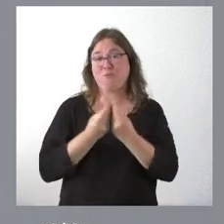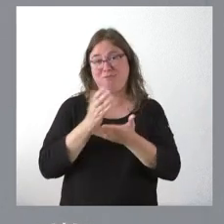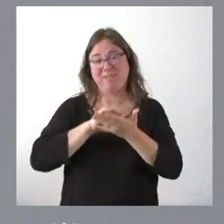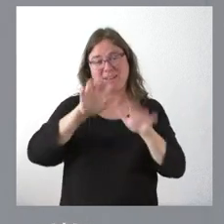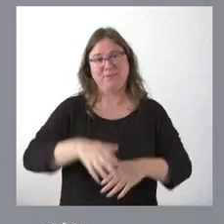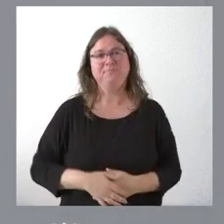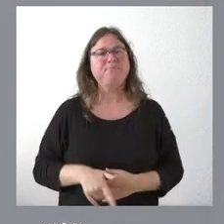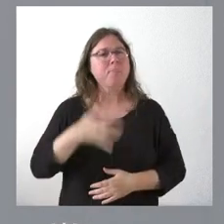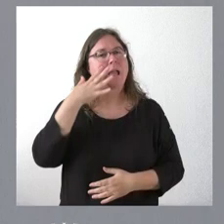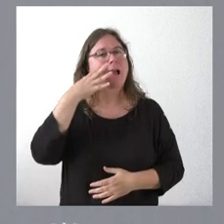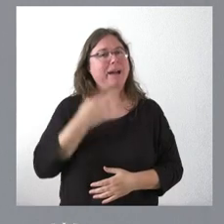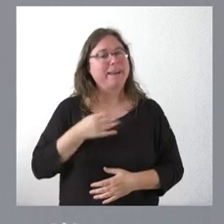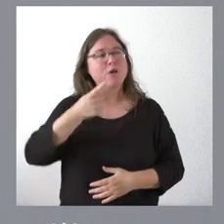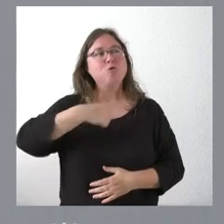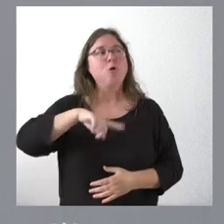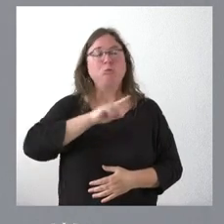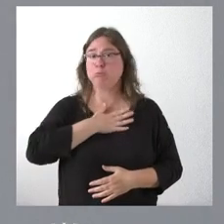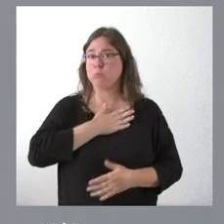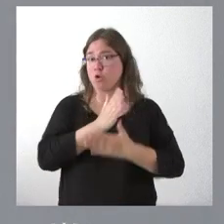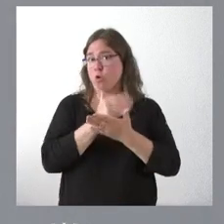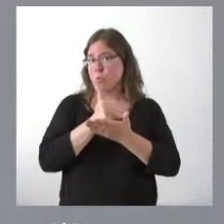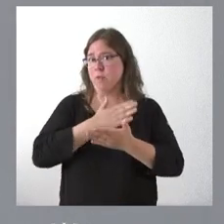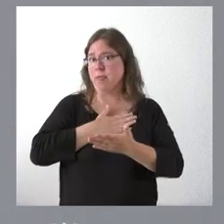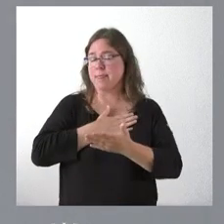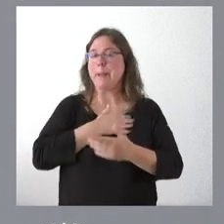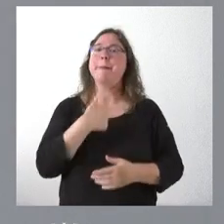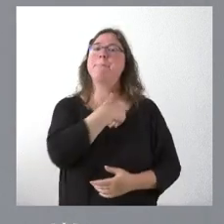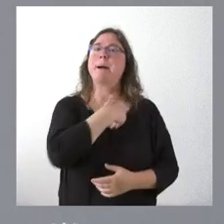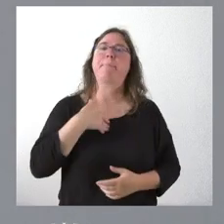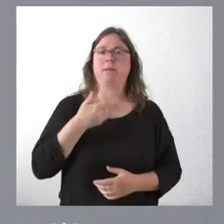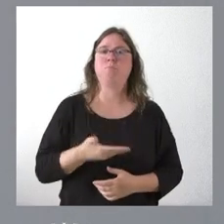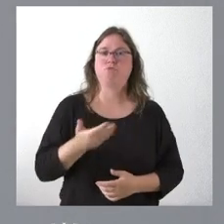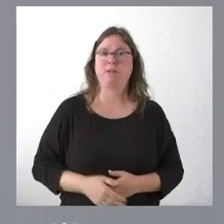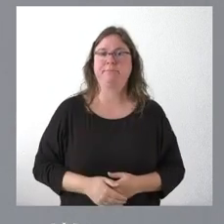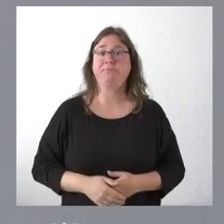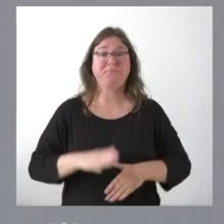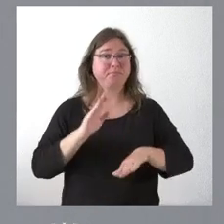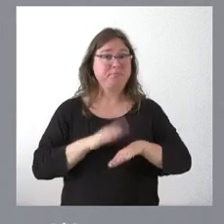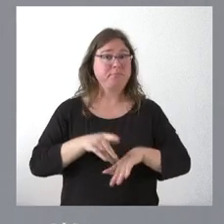Creo que aquí tenemos como comunidad un importante papel que jugar, porque nadie como